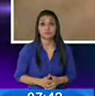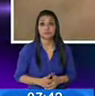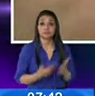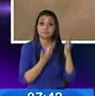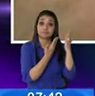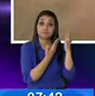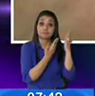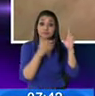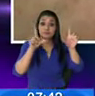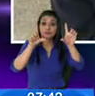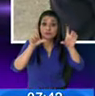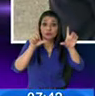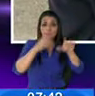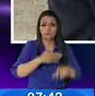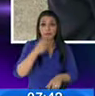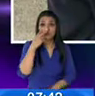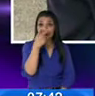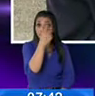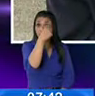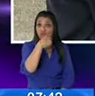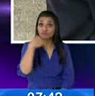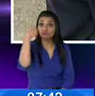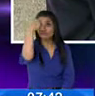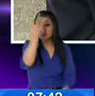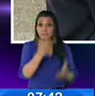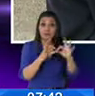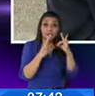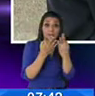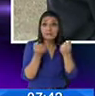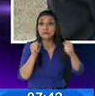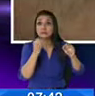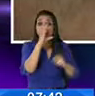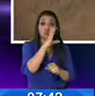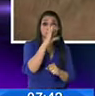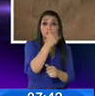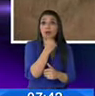está en pantalla, por favor, mírelo bien, seguramente la familia está desesperada buscándole desde hace